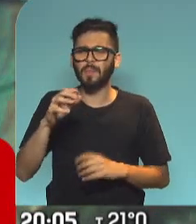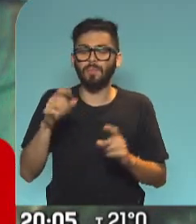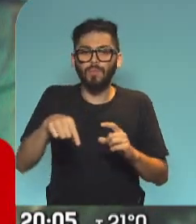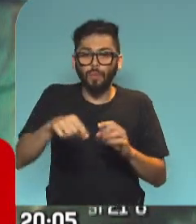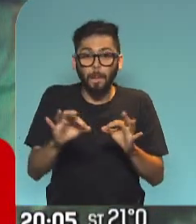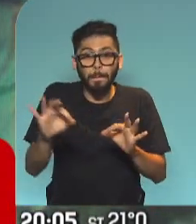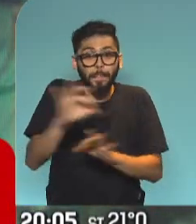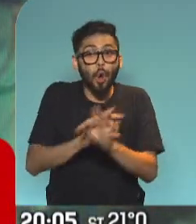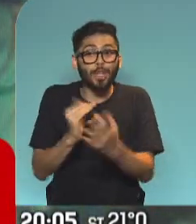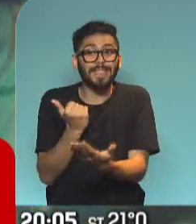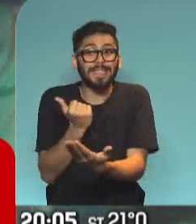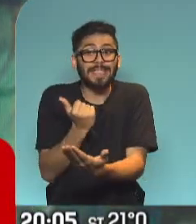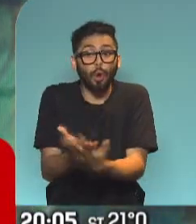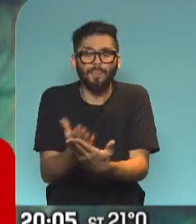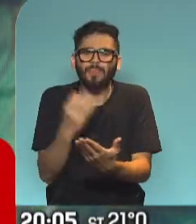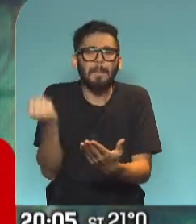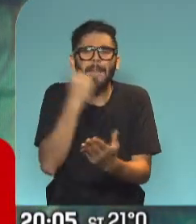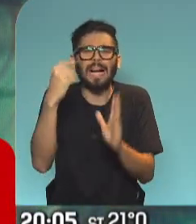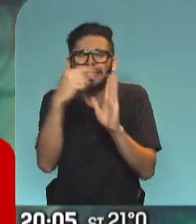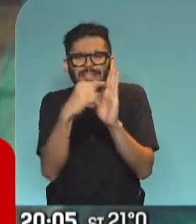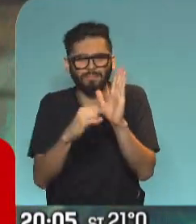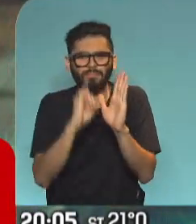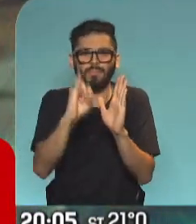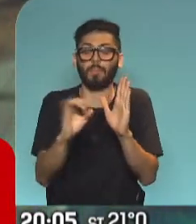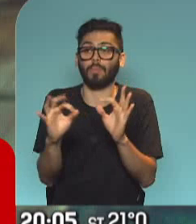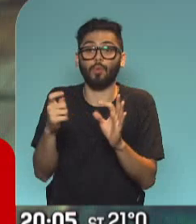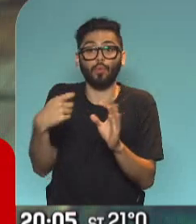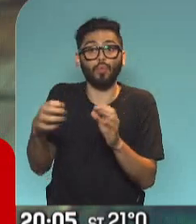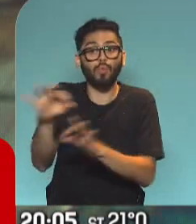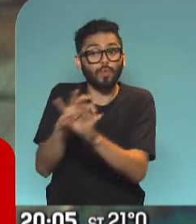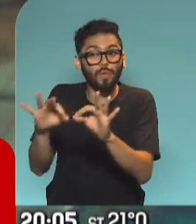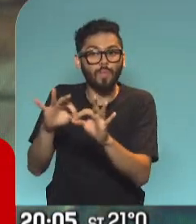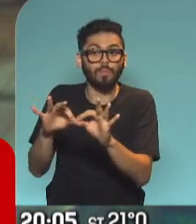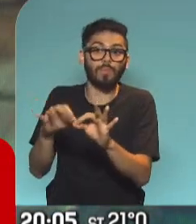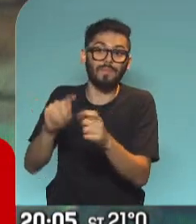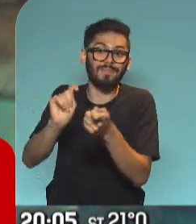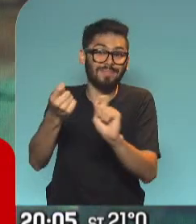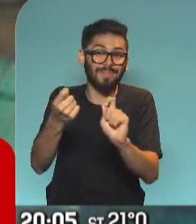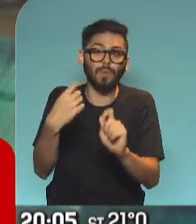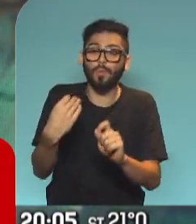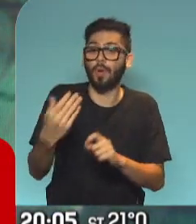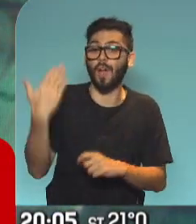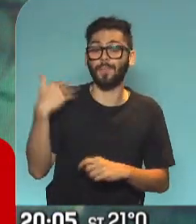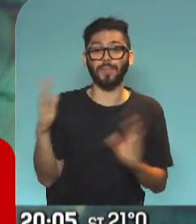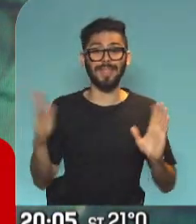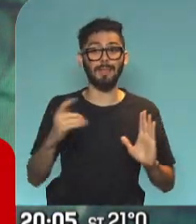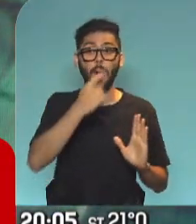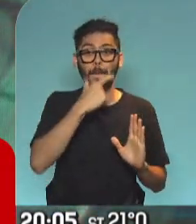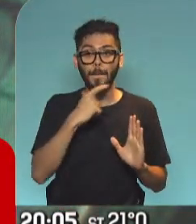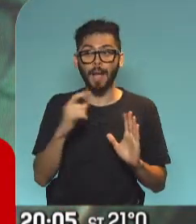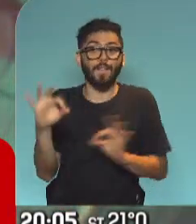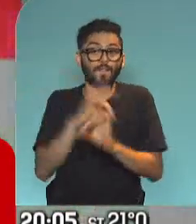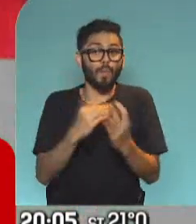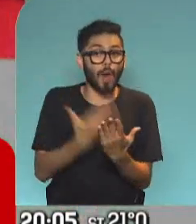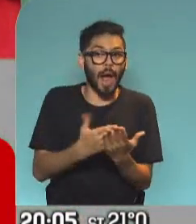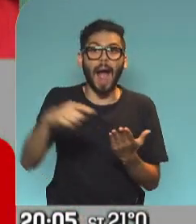este proyecto para cambiar la fórmula jubilatoria. Teníamos una que rigió durante el macrismo, ahora justamente se